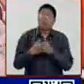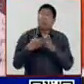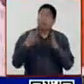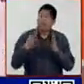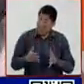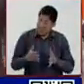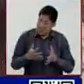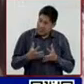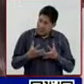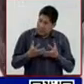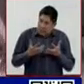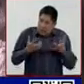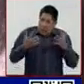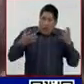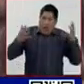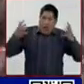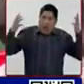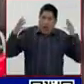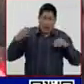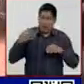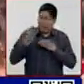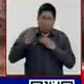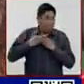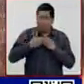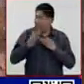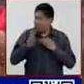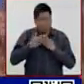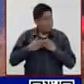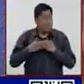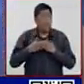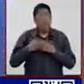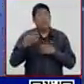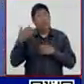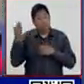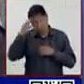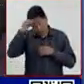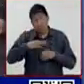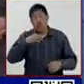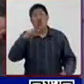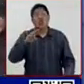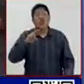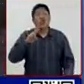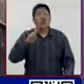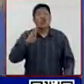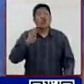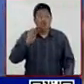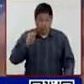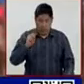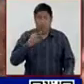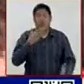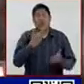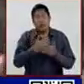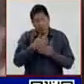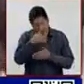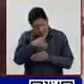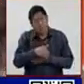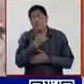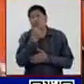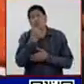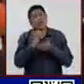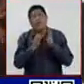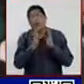alarmados, están molestos, y vamos a hablar con don Rubén para que nos hable acerca de algunas determinaciones que están asumiendo. Don Rubén, estamos en vivo para Bolivisión, por